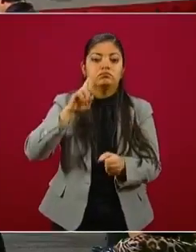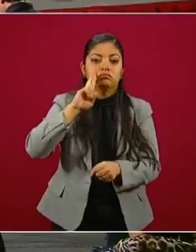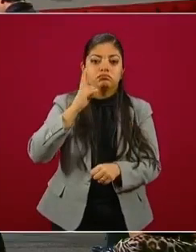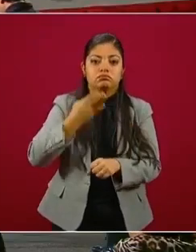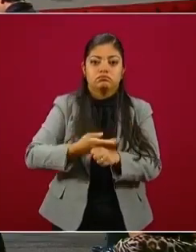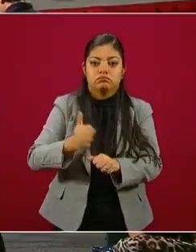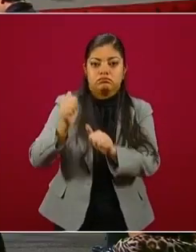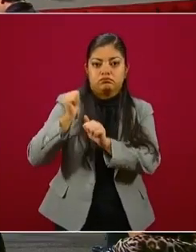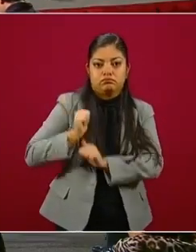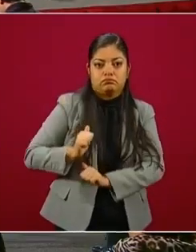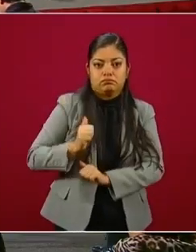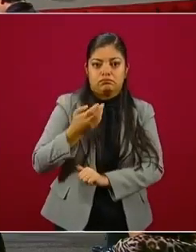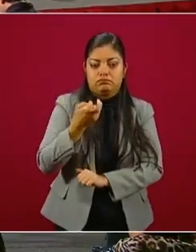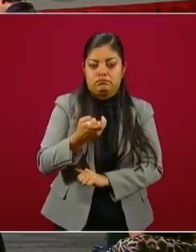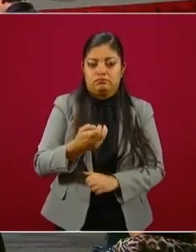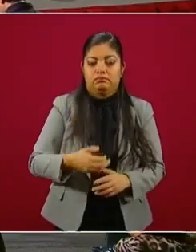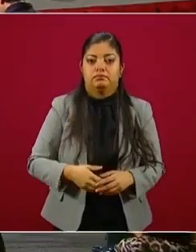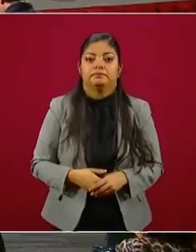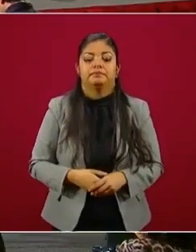autoridad operativa responsable.